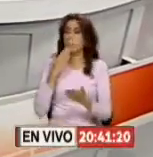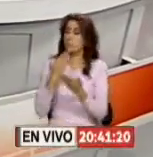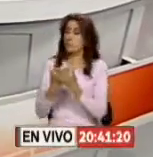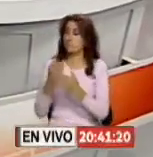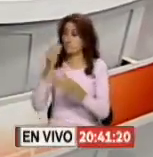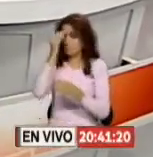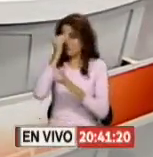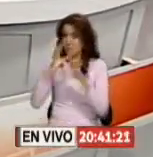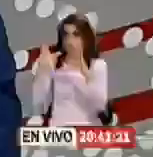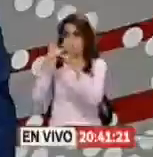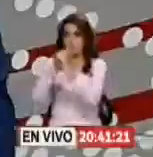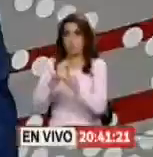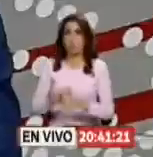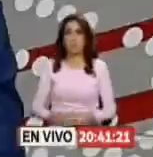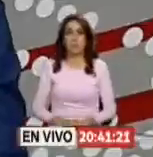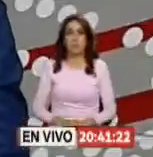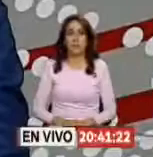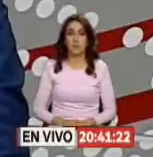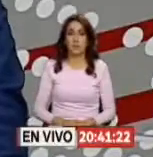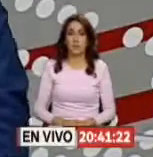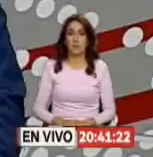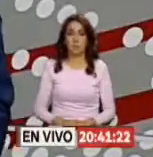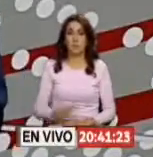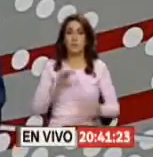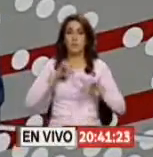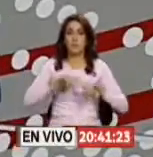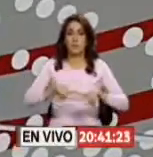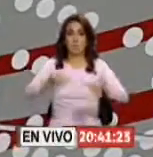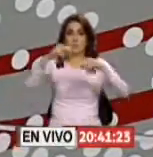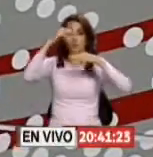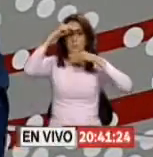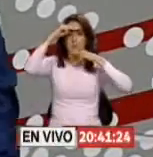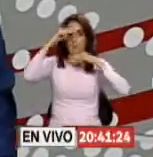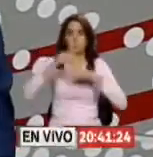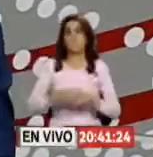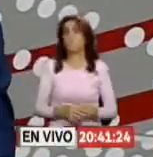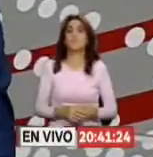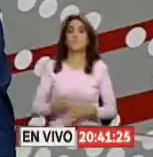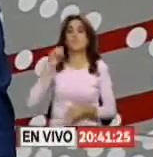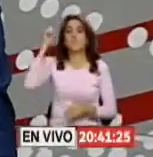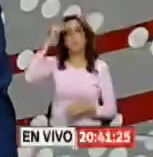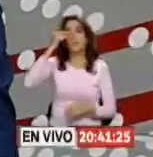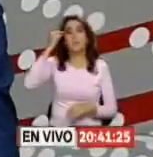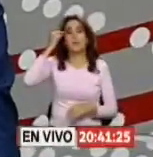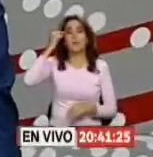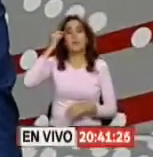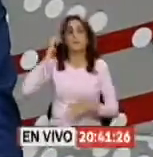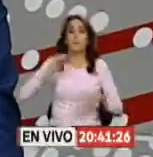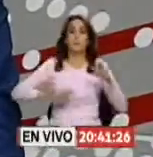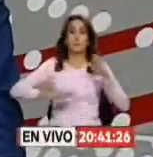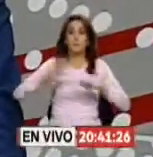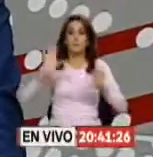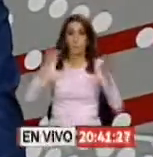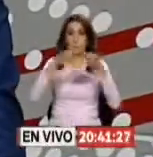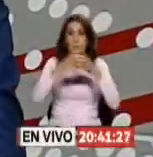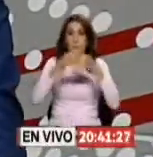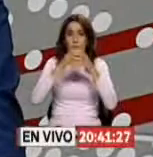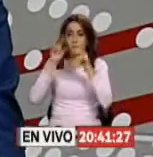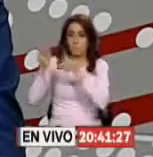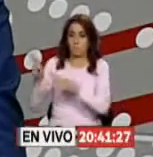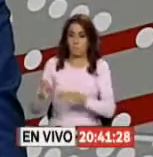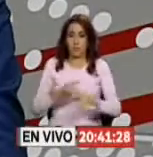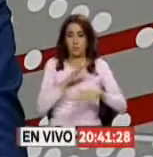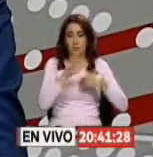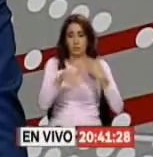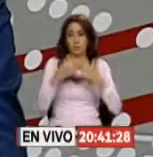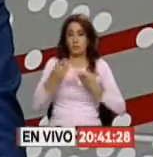Fabricio. Muchas gracias una vez más. Vamos nosotros a seguir con más noticias. El Gobierno Nacional, a través del Comité Plan Toda una Vida,